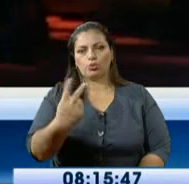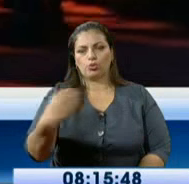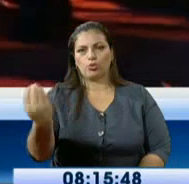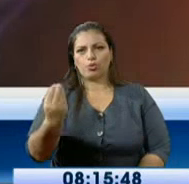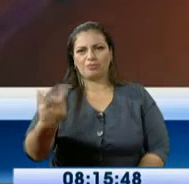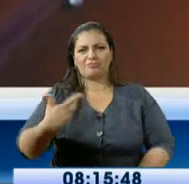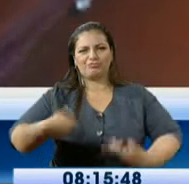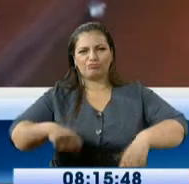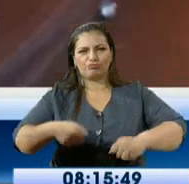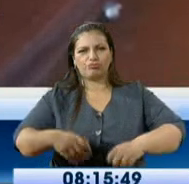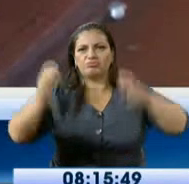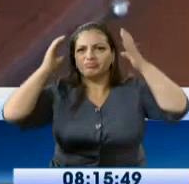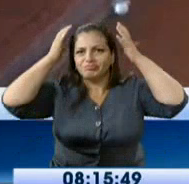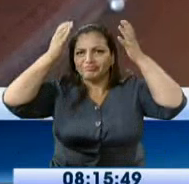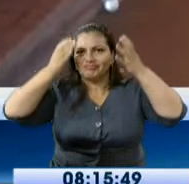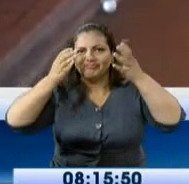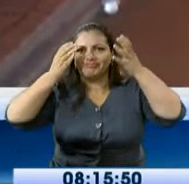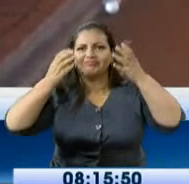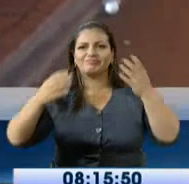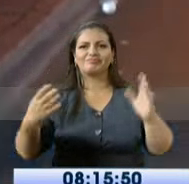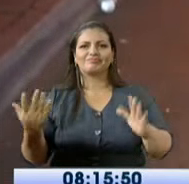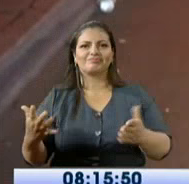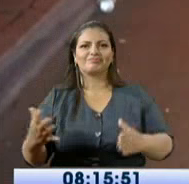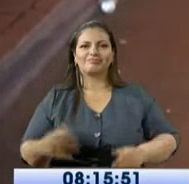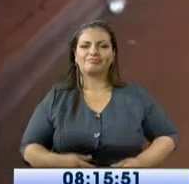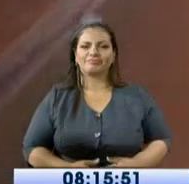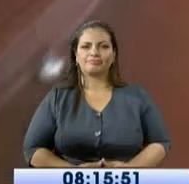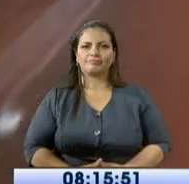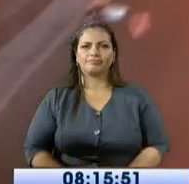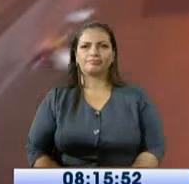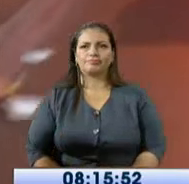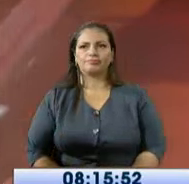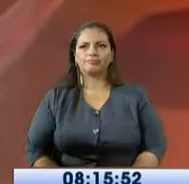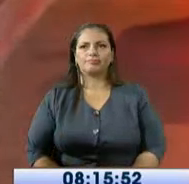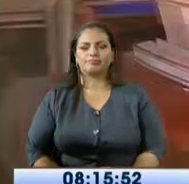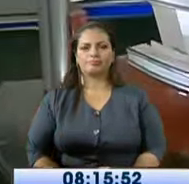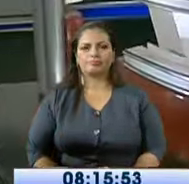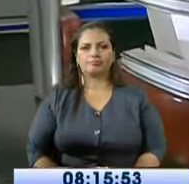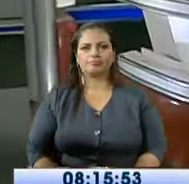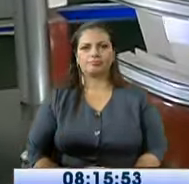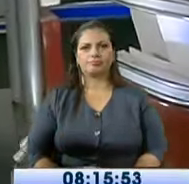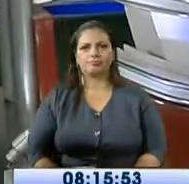seguridad, informó Jorge Salazar.